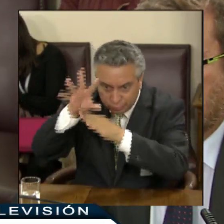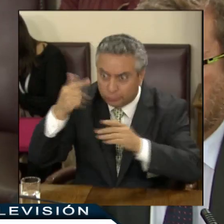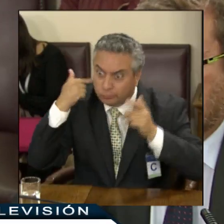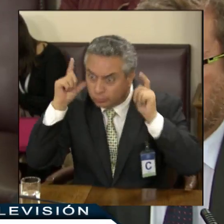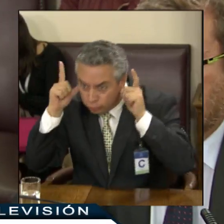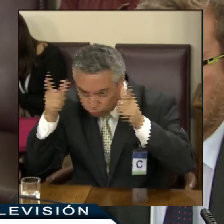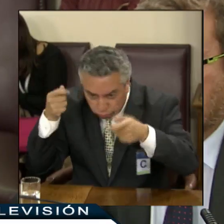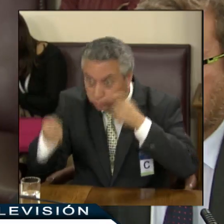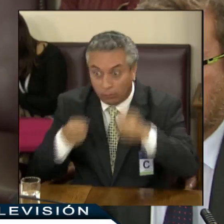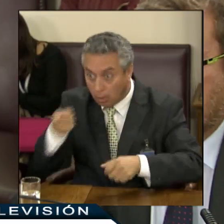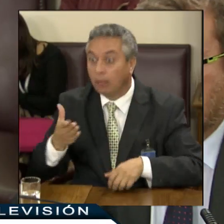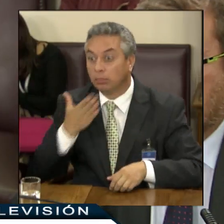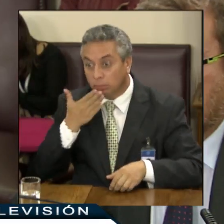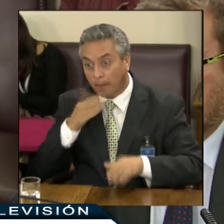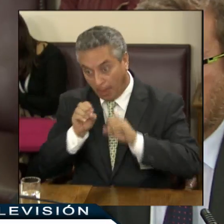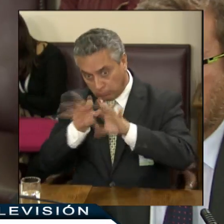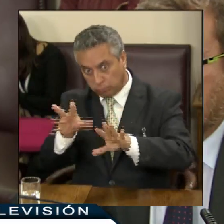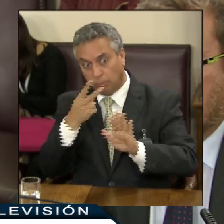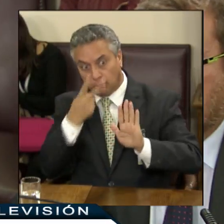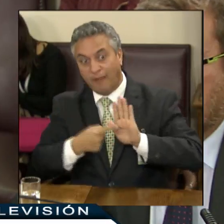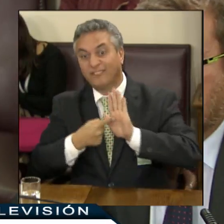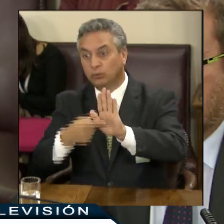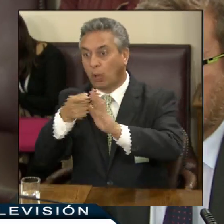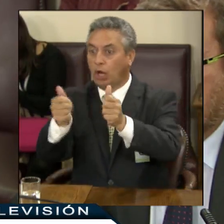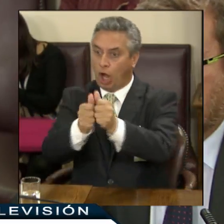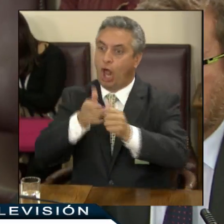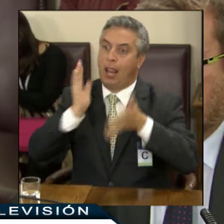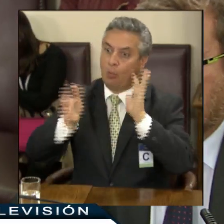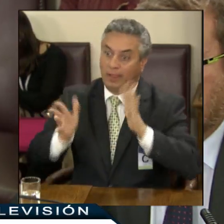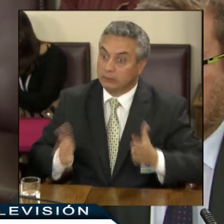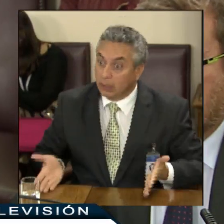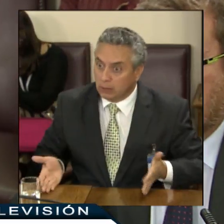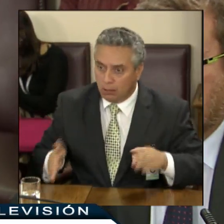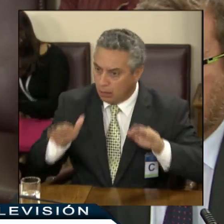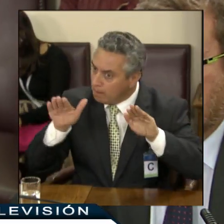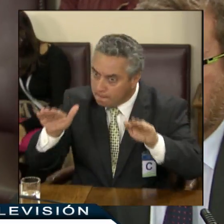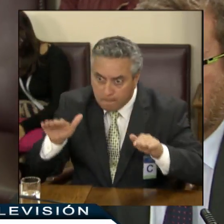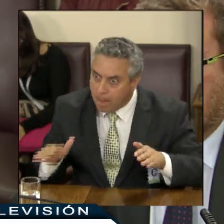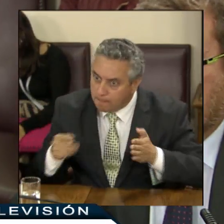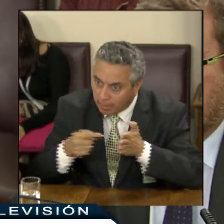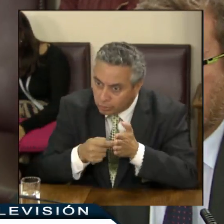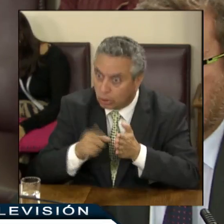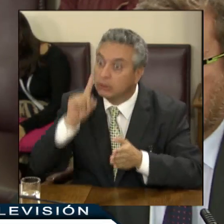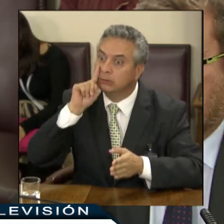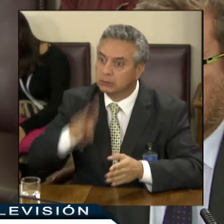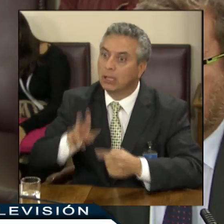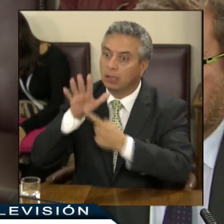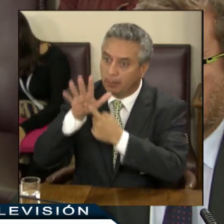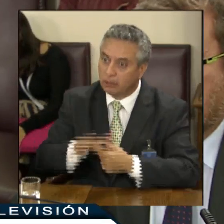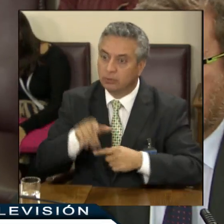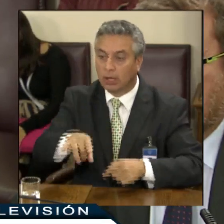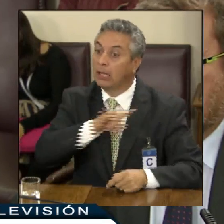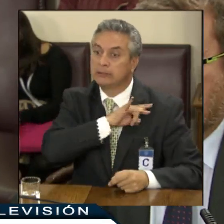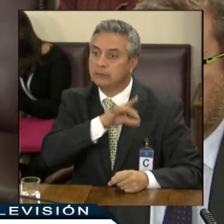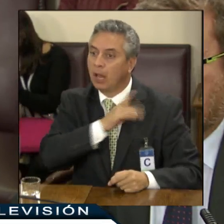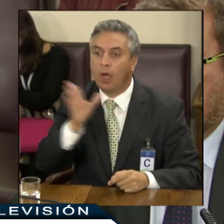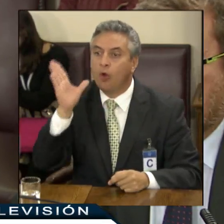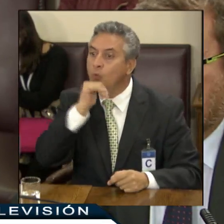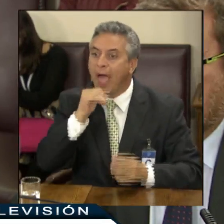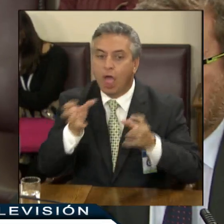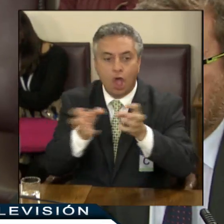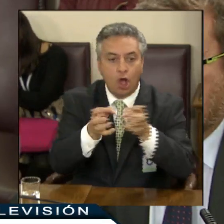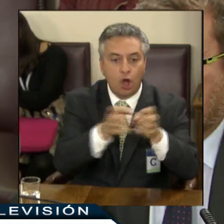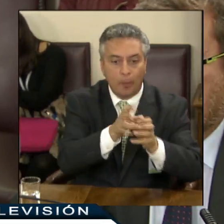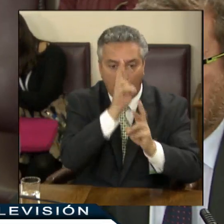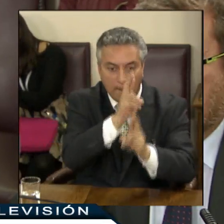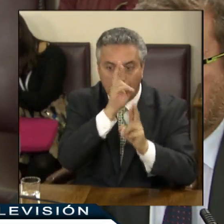sonido También tienen que dar señal visual con lenguaj de señas misma disposición sin discriminación en chile no existen grupos